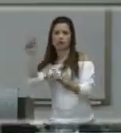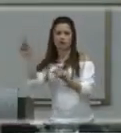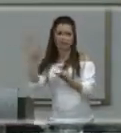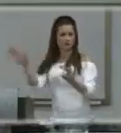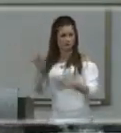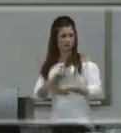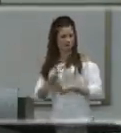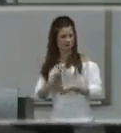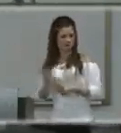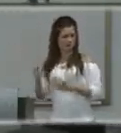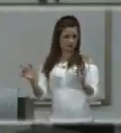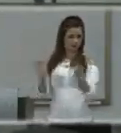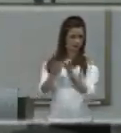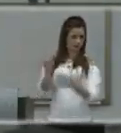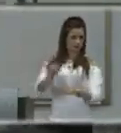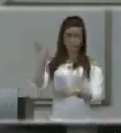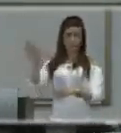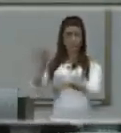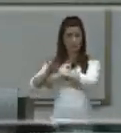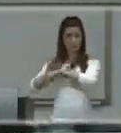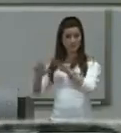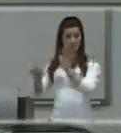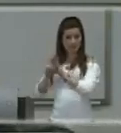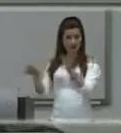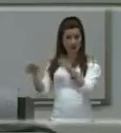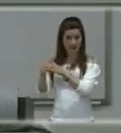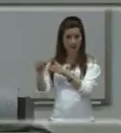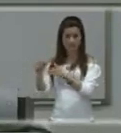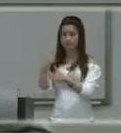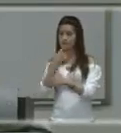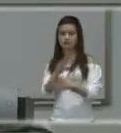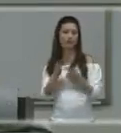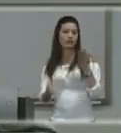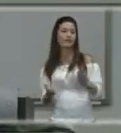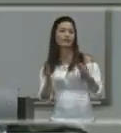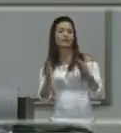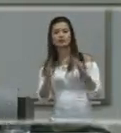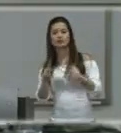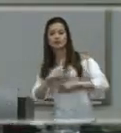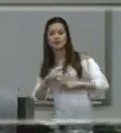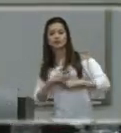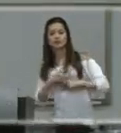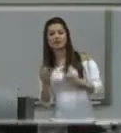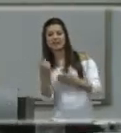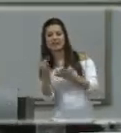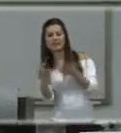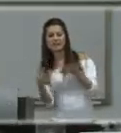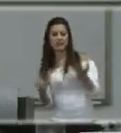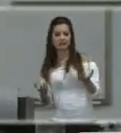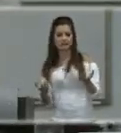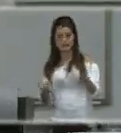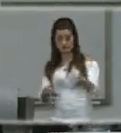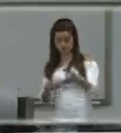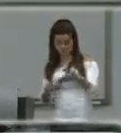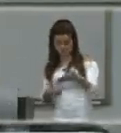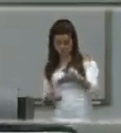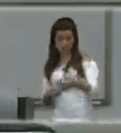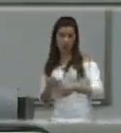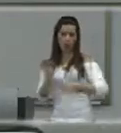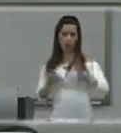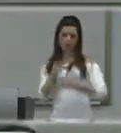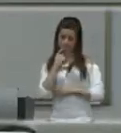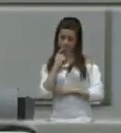que emite medicina legal en los procesos de interdicción está relacionado con el patrimonio. Y sobre ese dictamen el juez emite la autorización